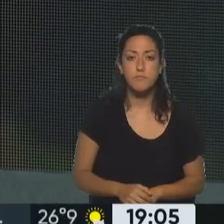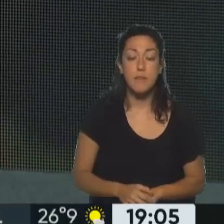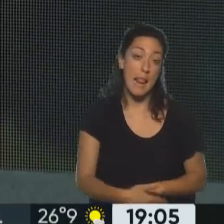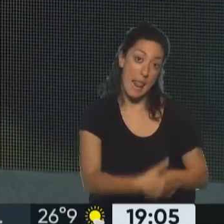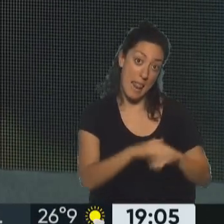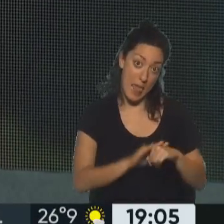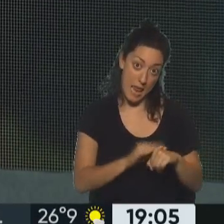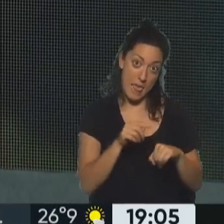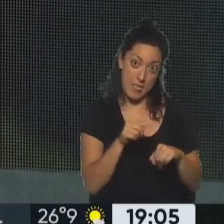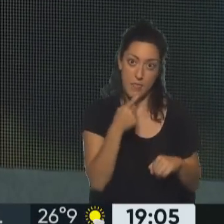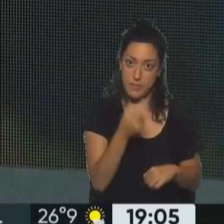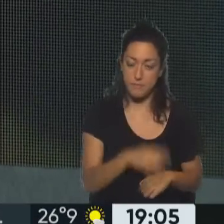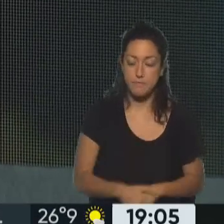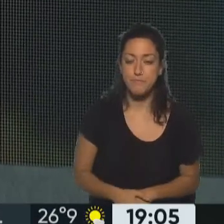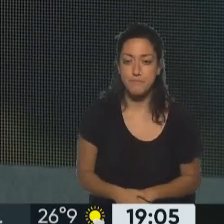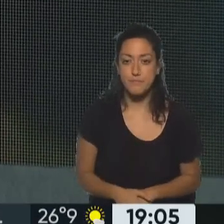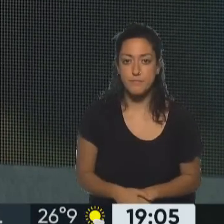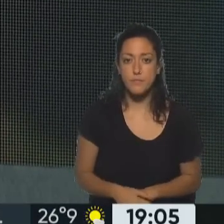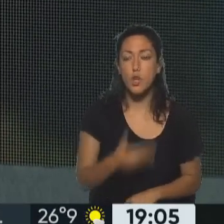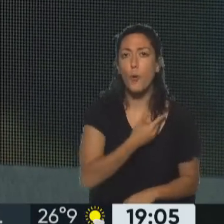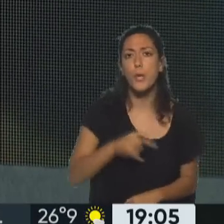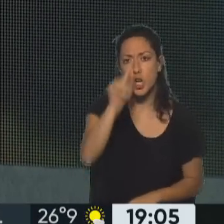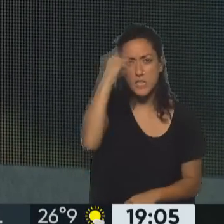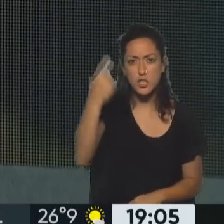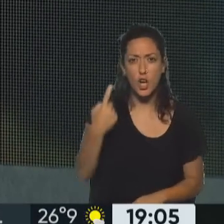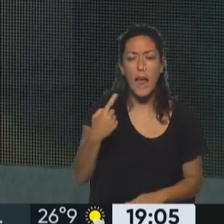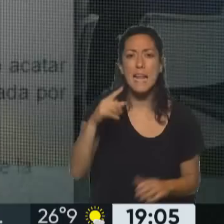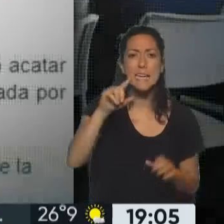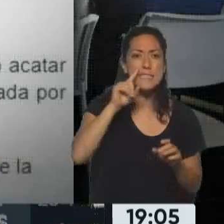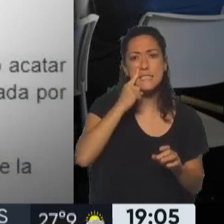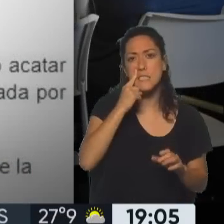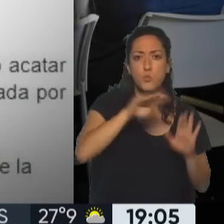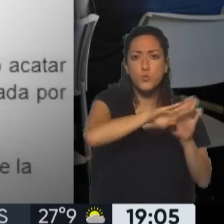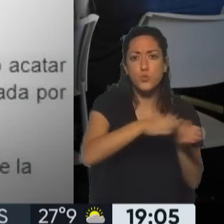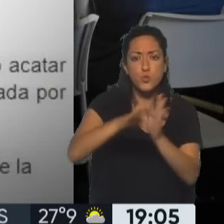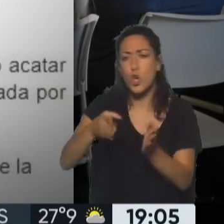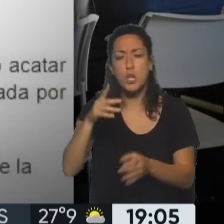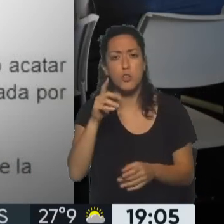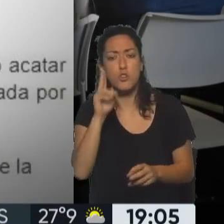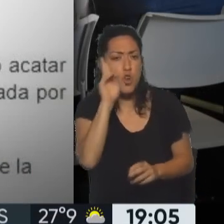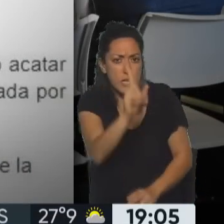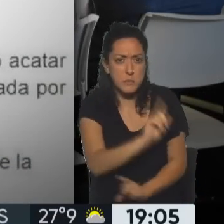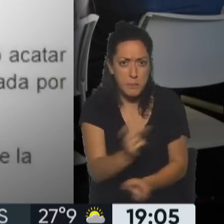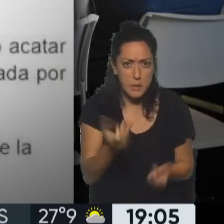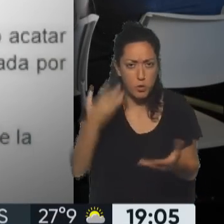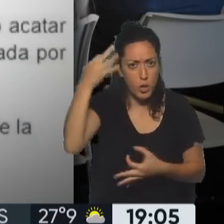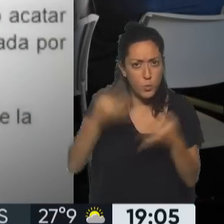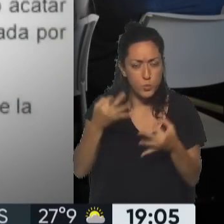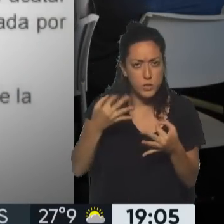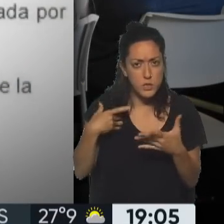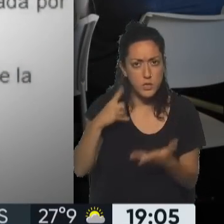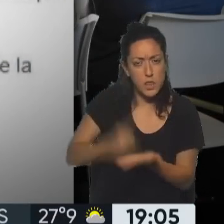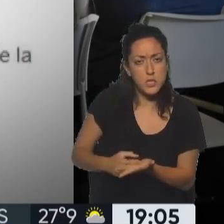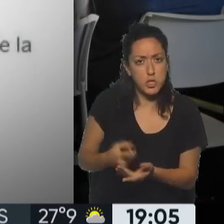Larreta, el gobierno nacional sigue sin respetar las instituciones al no acatar el fallo de la Corte. Digo, ¿qué